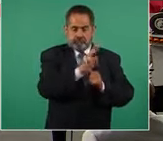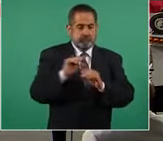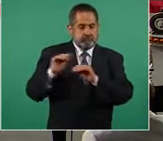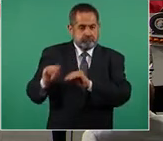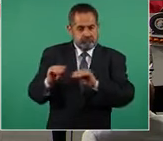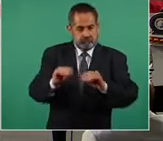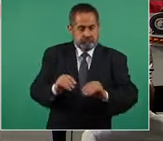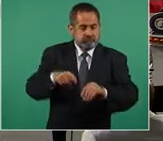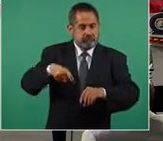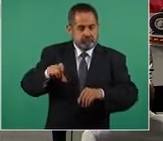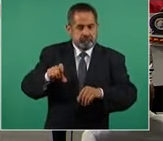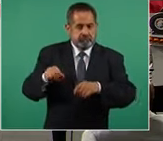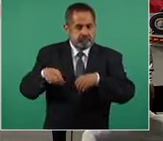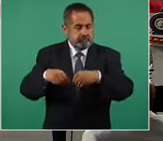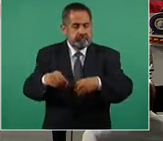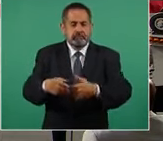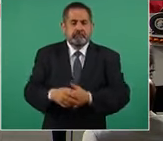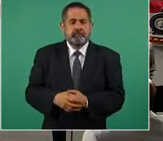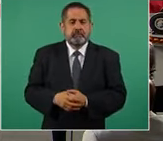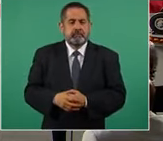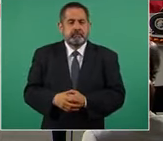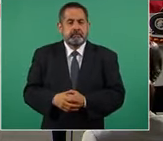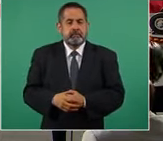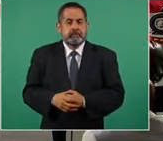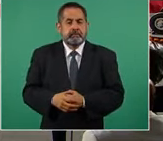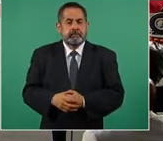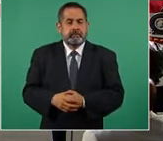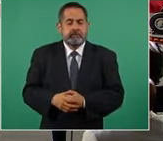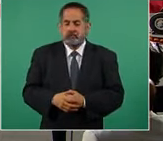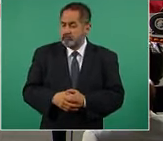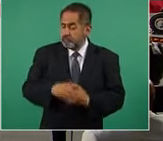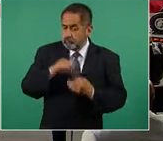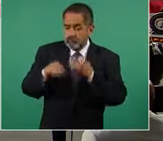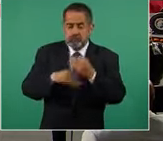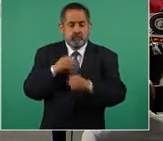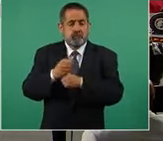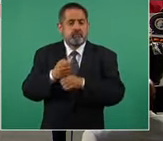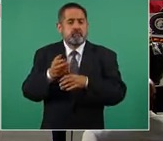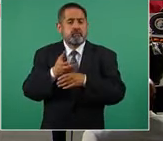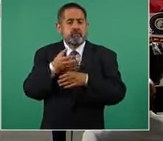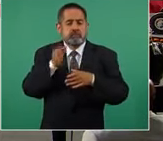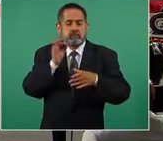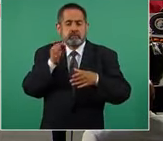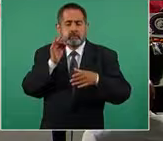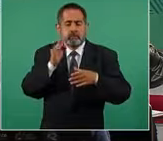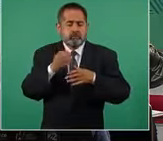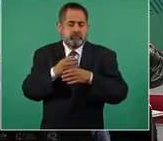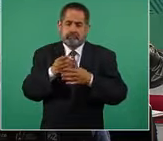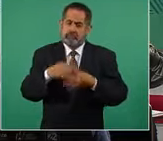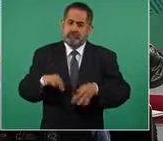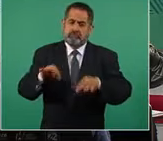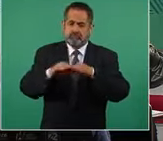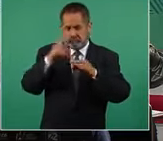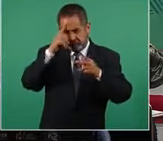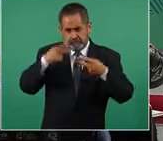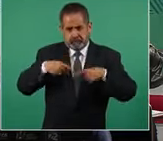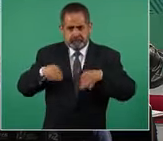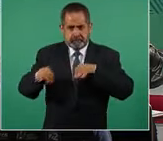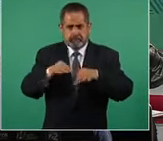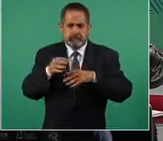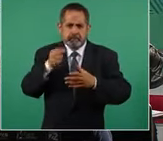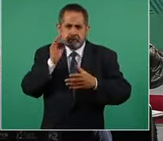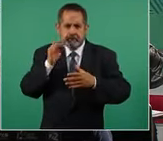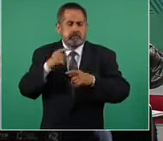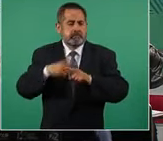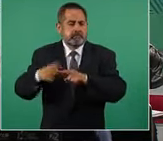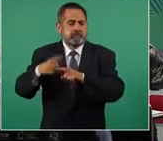sigue. Todos los trenes van a llevar cafetería, estas cafeterías, eso es muy importante para los trabajadores. Esto, los